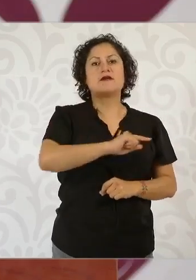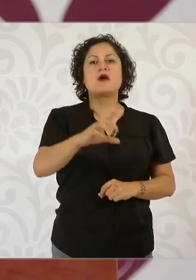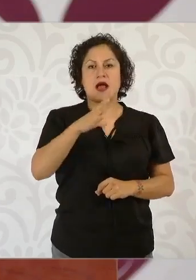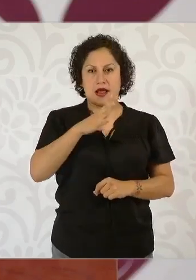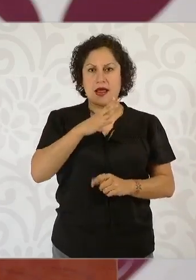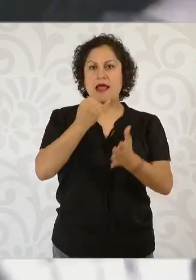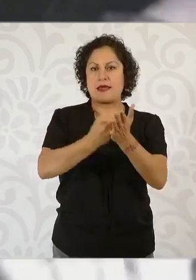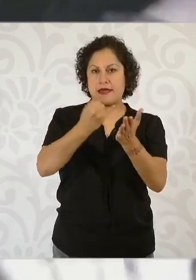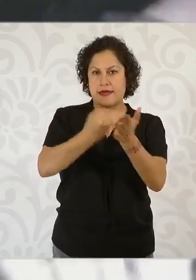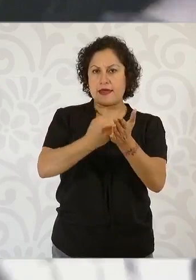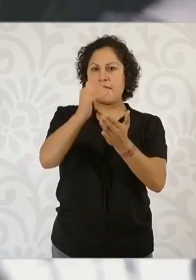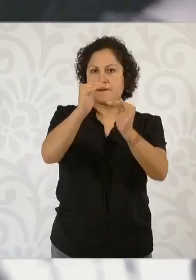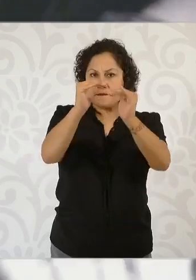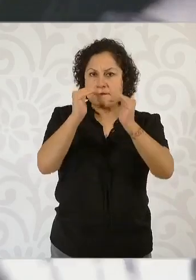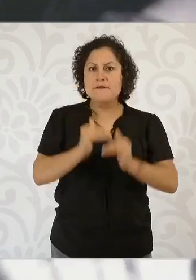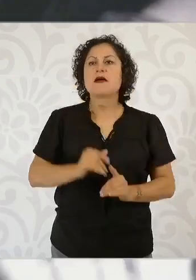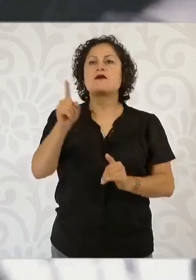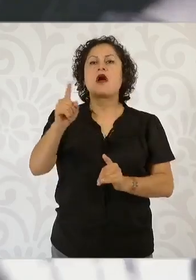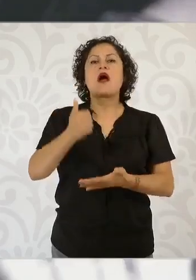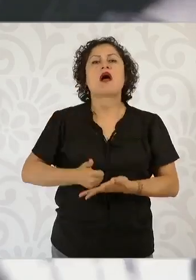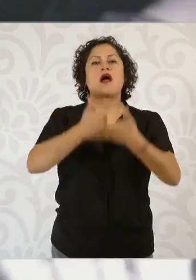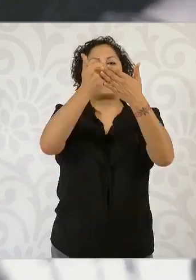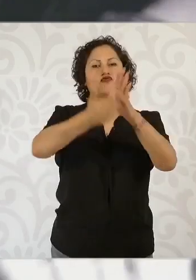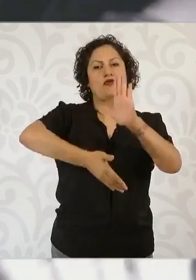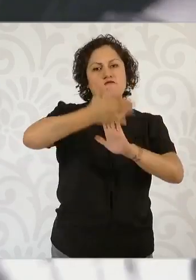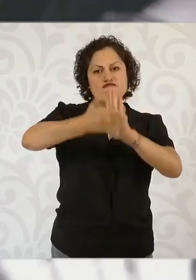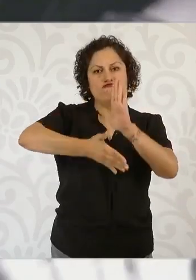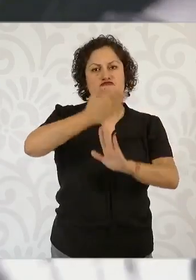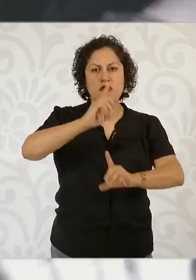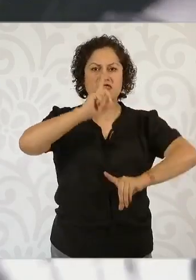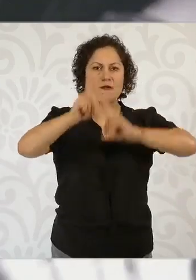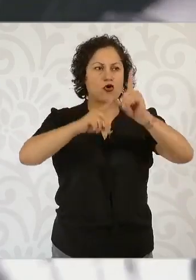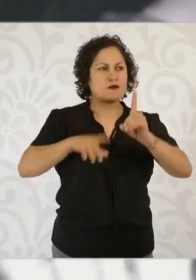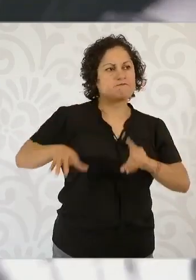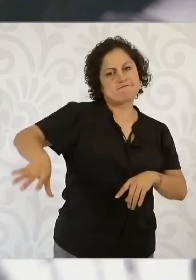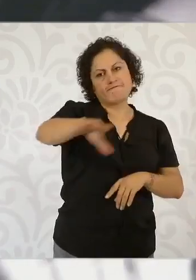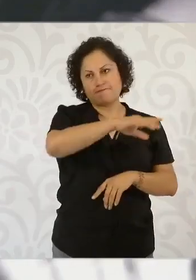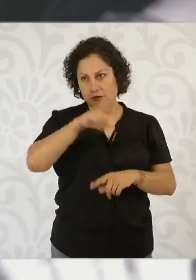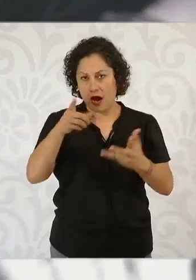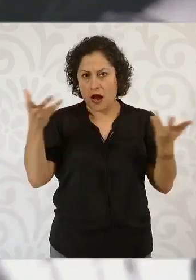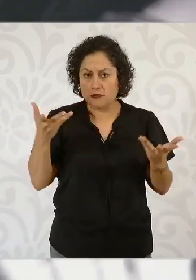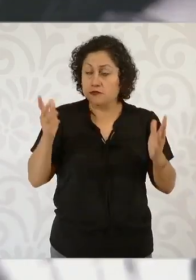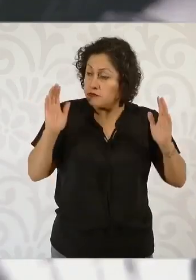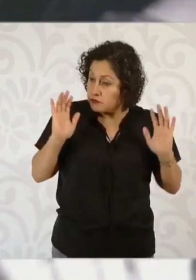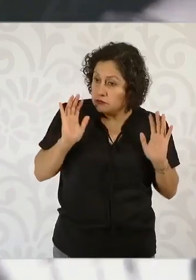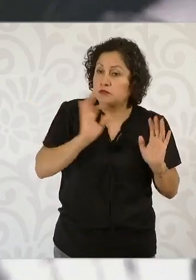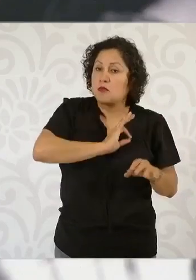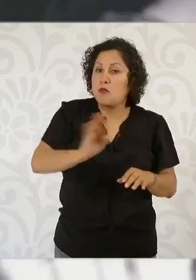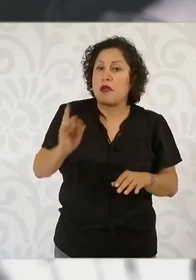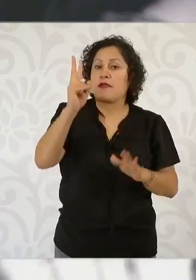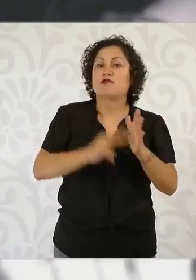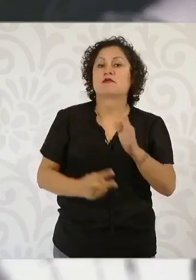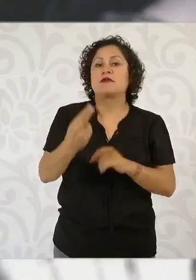poder hacer instalaciones deportivas. Entonces es probable, si se puede, reactivarlo este año, y si no,